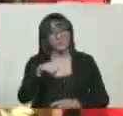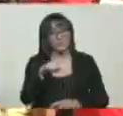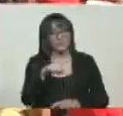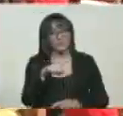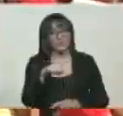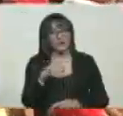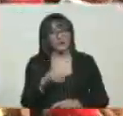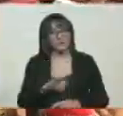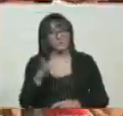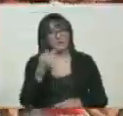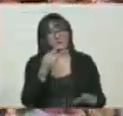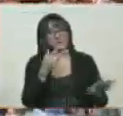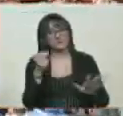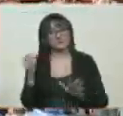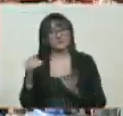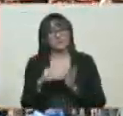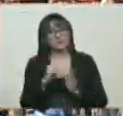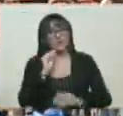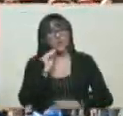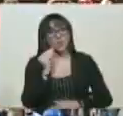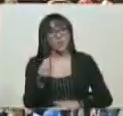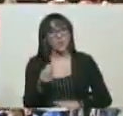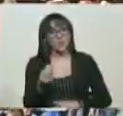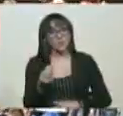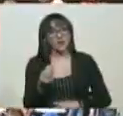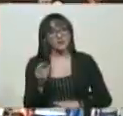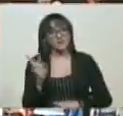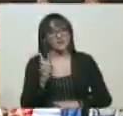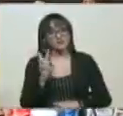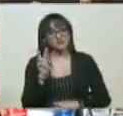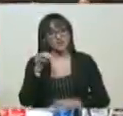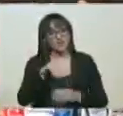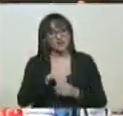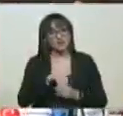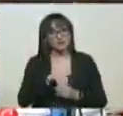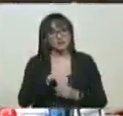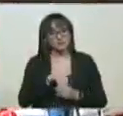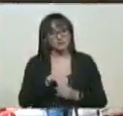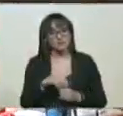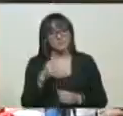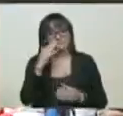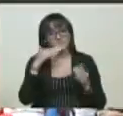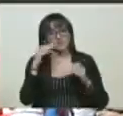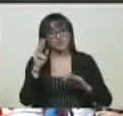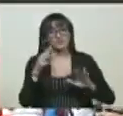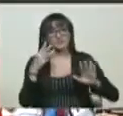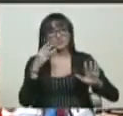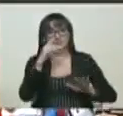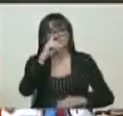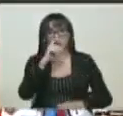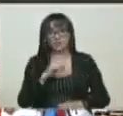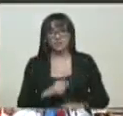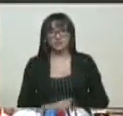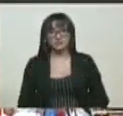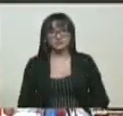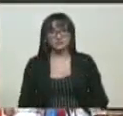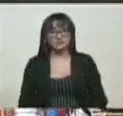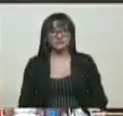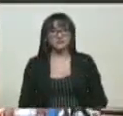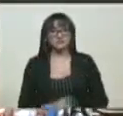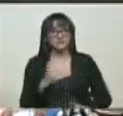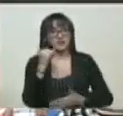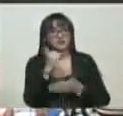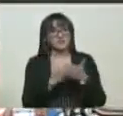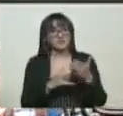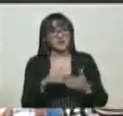que había más de 700.000 jóvenes venezolanos mayores de 18 años que se